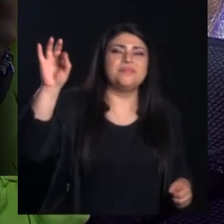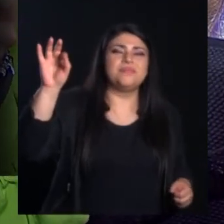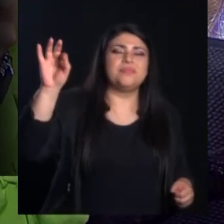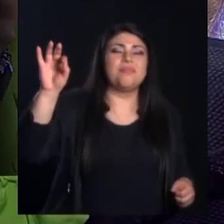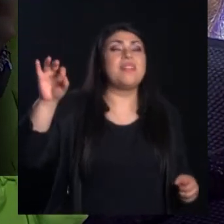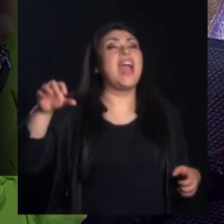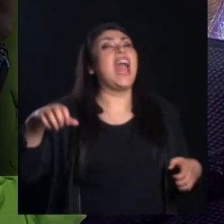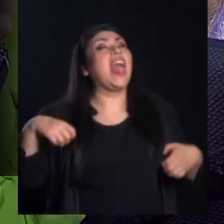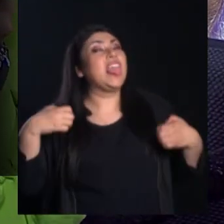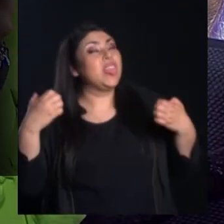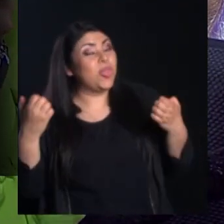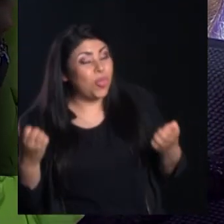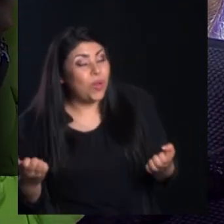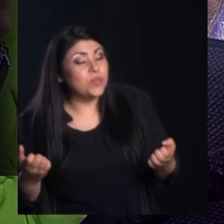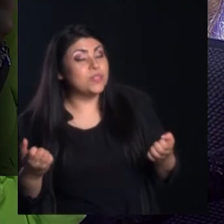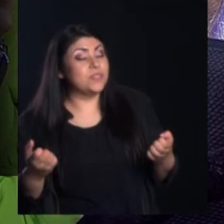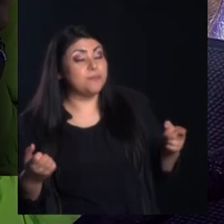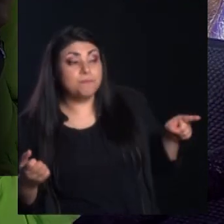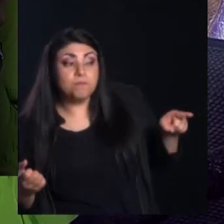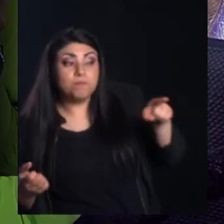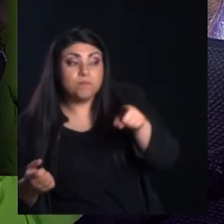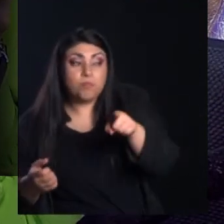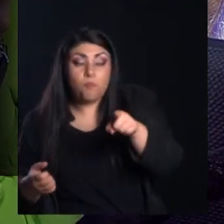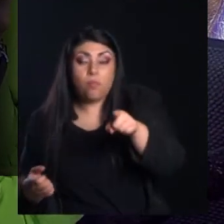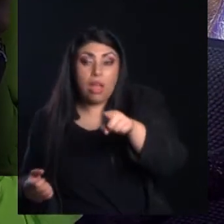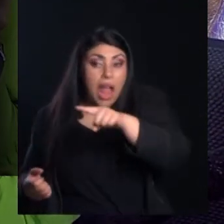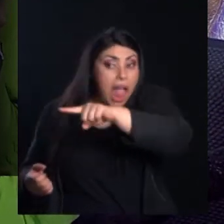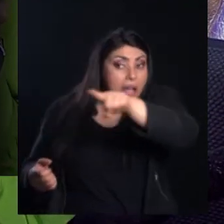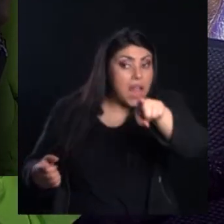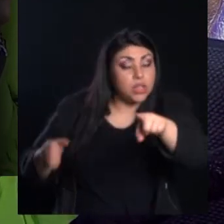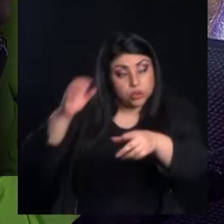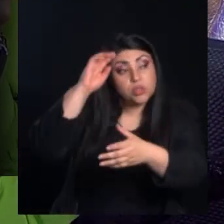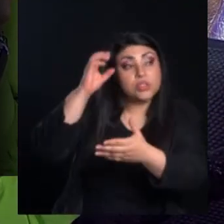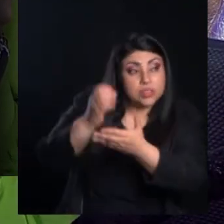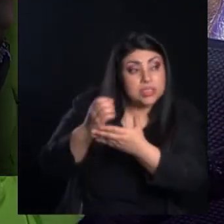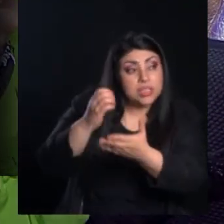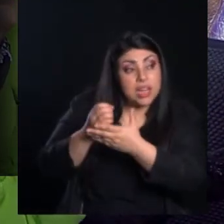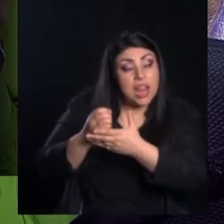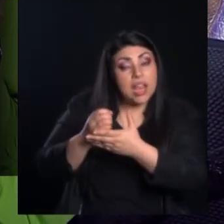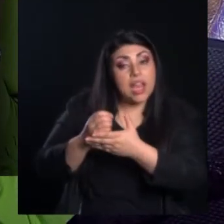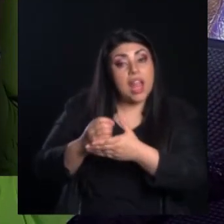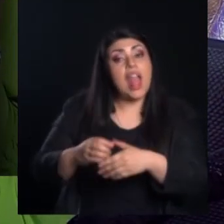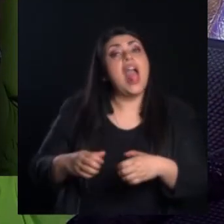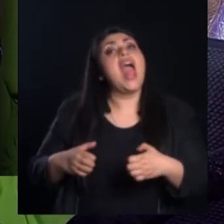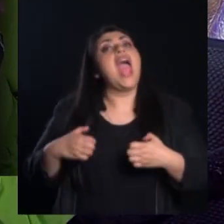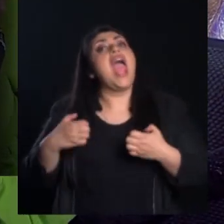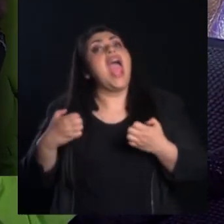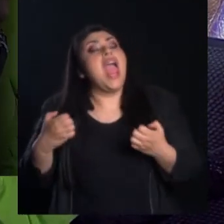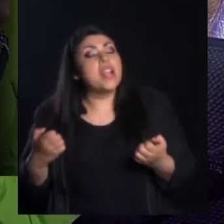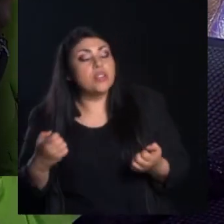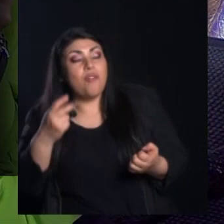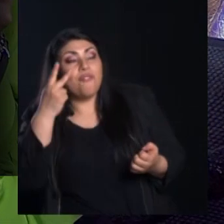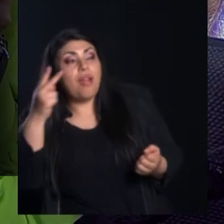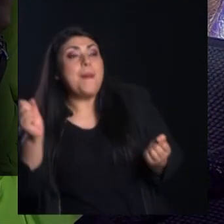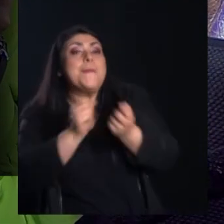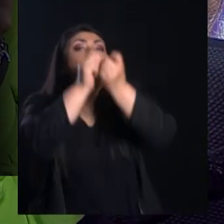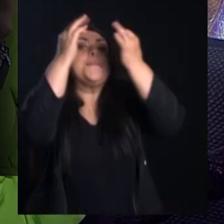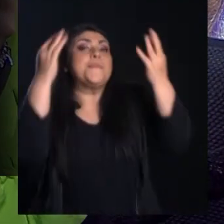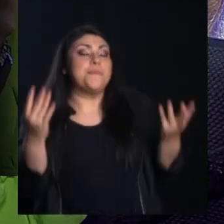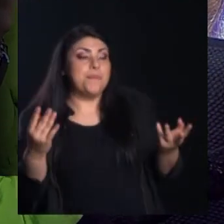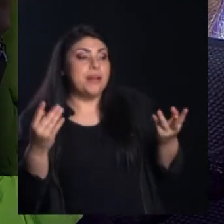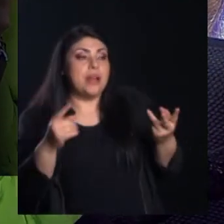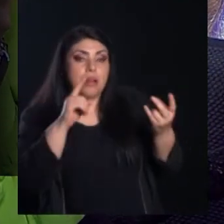estas señales seguirán a los que creen hay que creer que somos capaces en el nombre de jesús en mi nombre